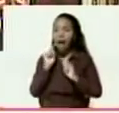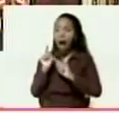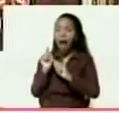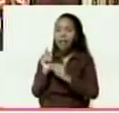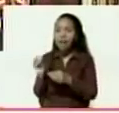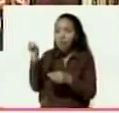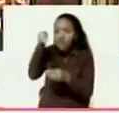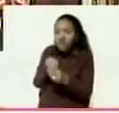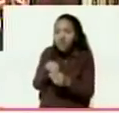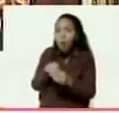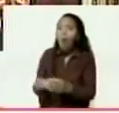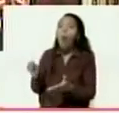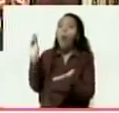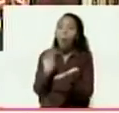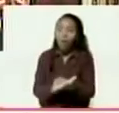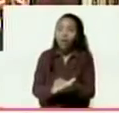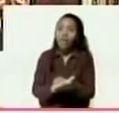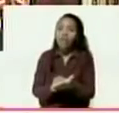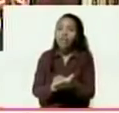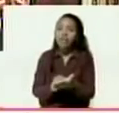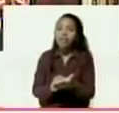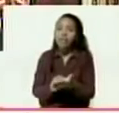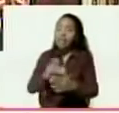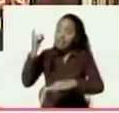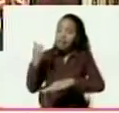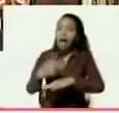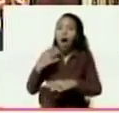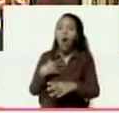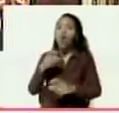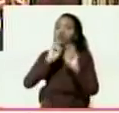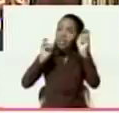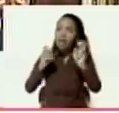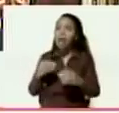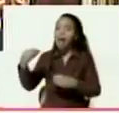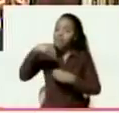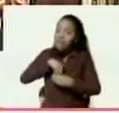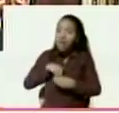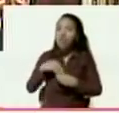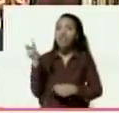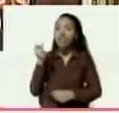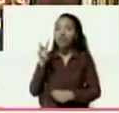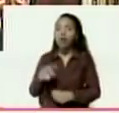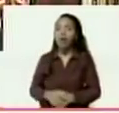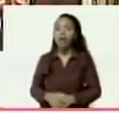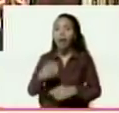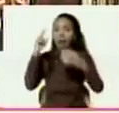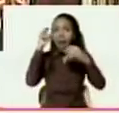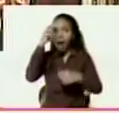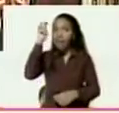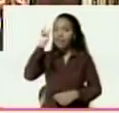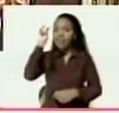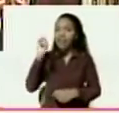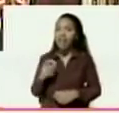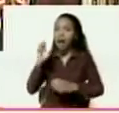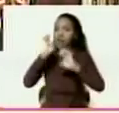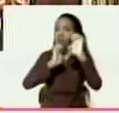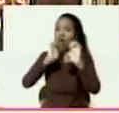inmiscuido otra vez gravemente los asuntos internos de Venezuela. ¿La Cancillería está evaluando la